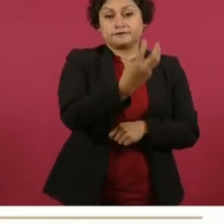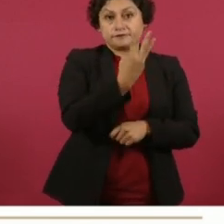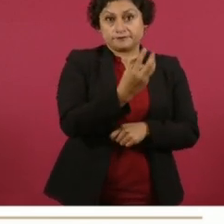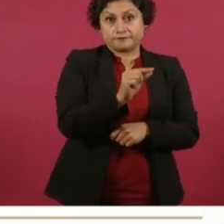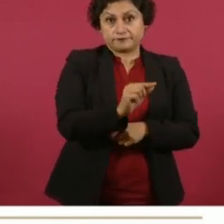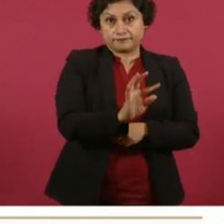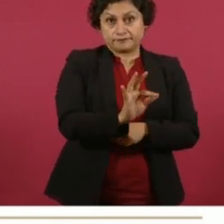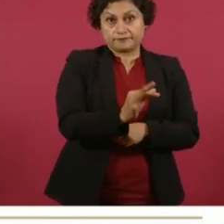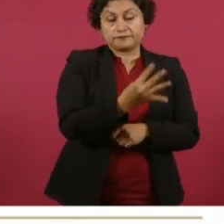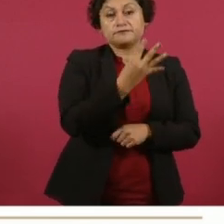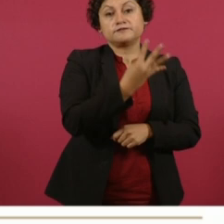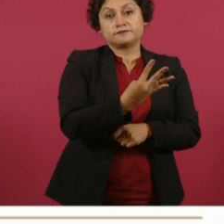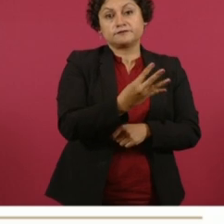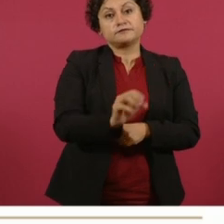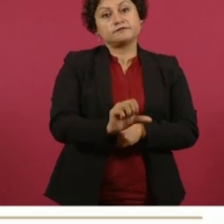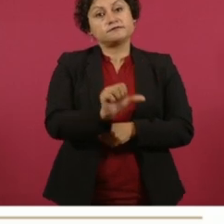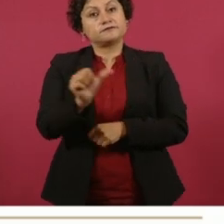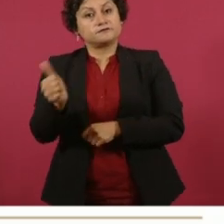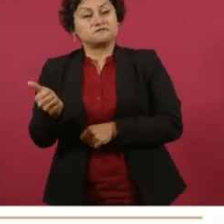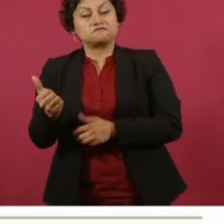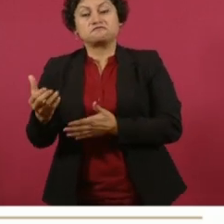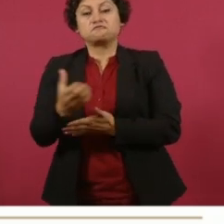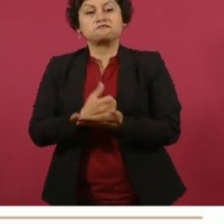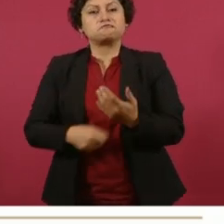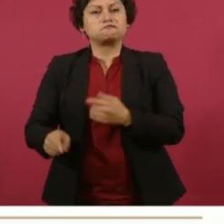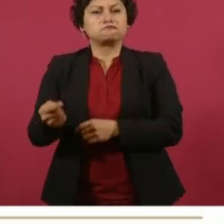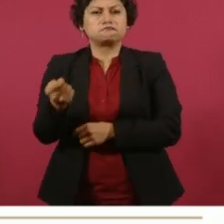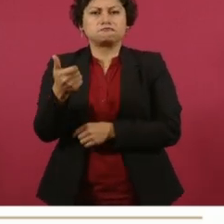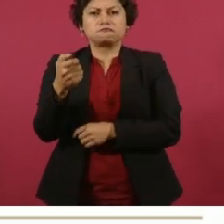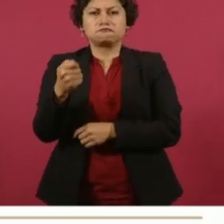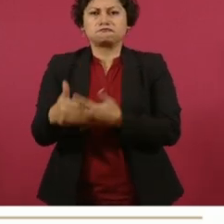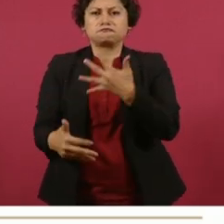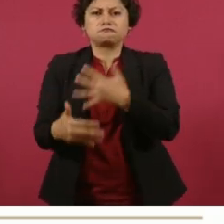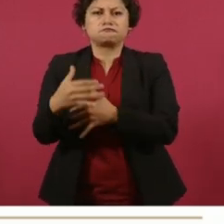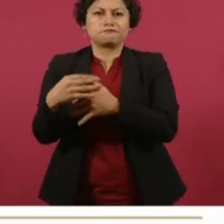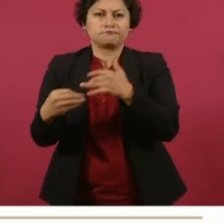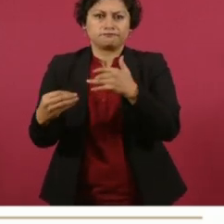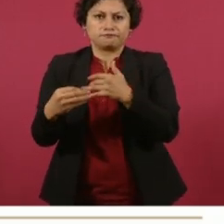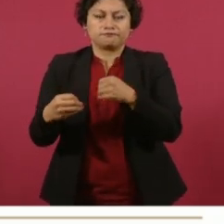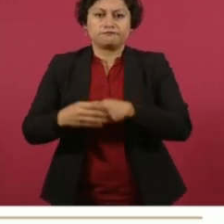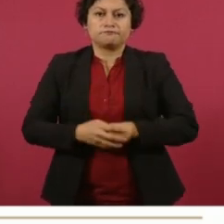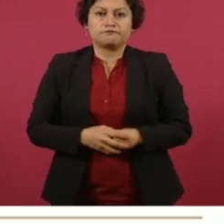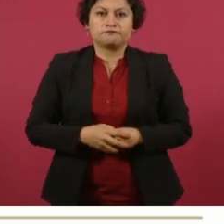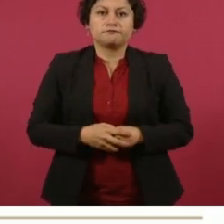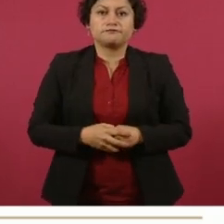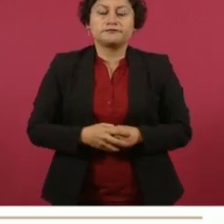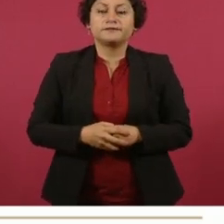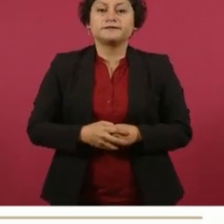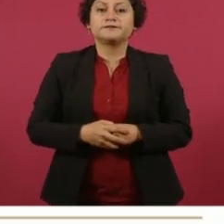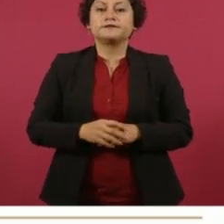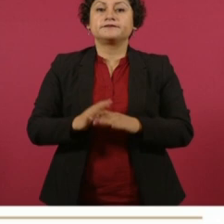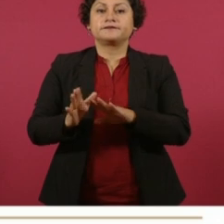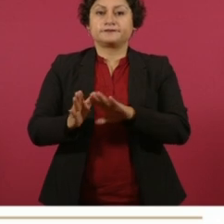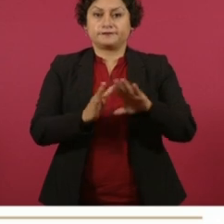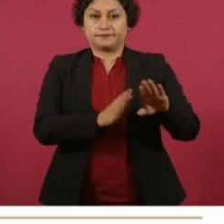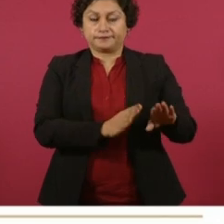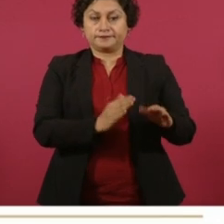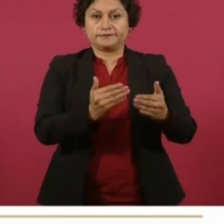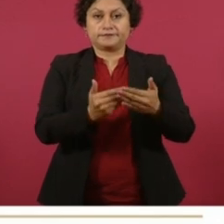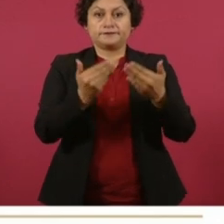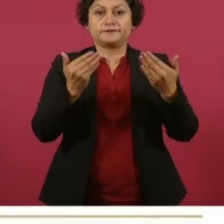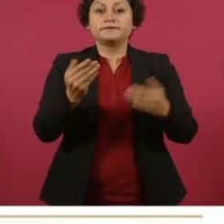3.44 pesos y en el segundo solamente una ganancia de 15 centavos. Pasando ahora a la gasolina